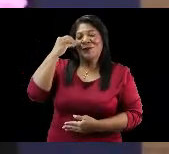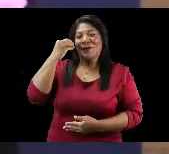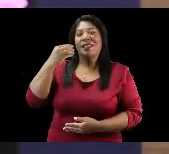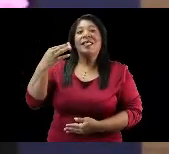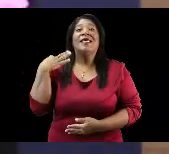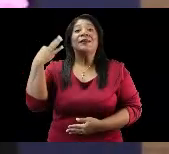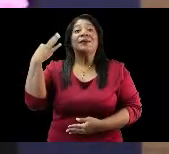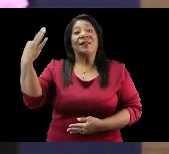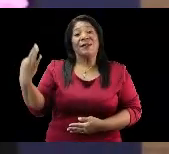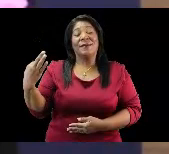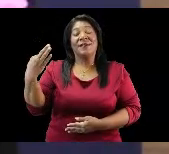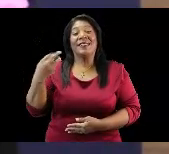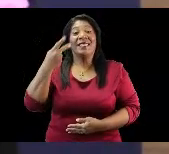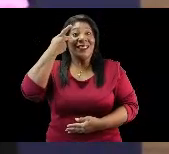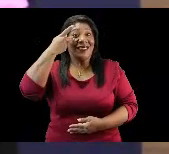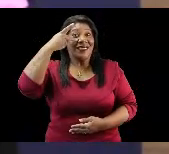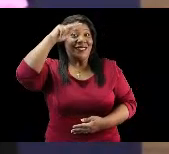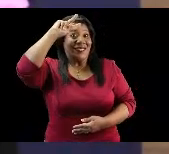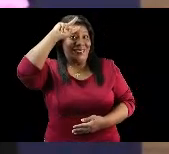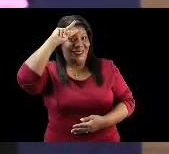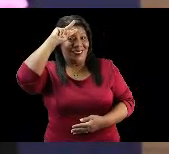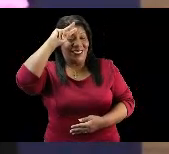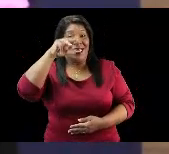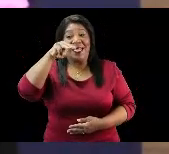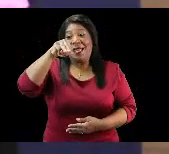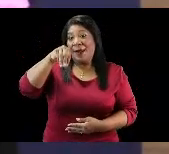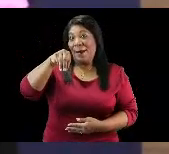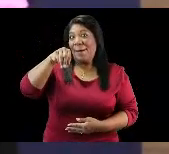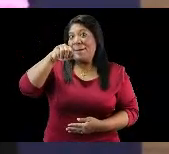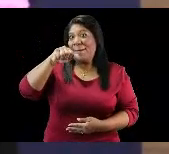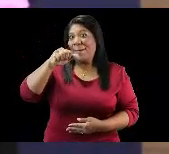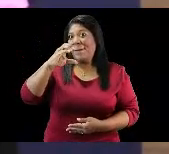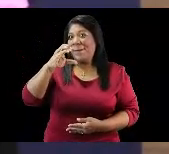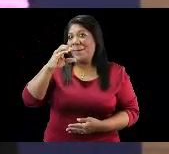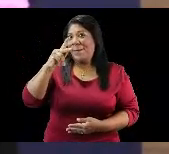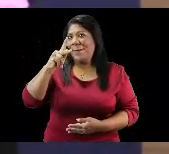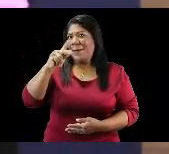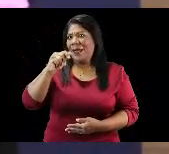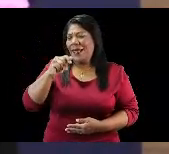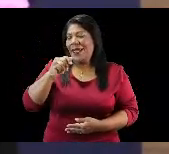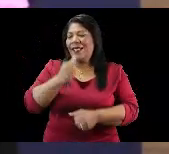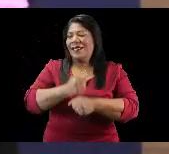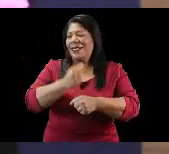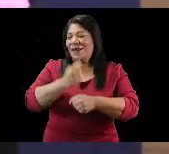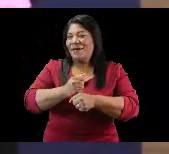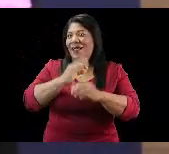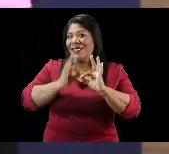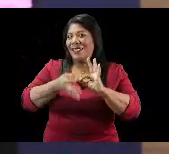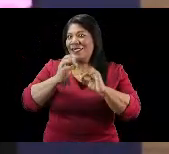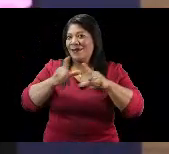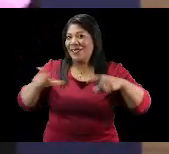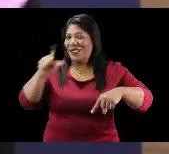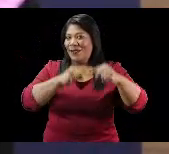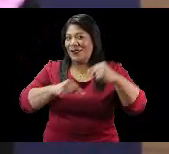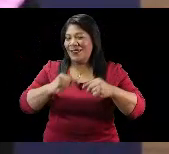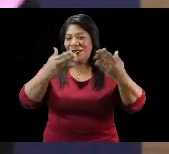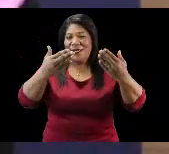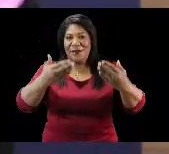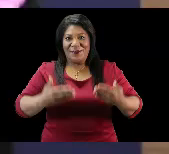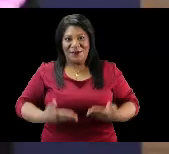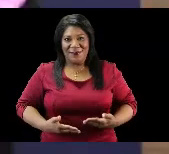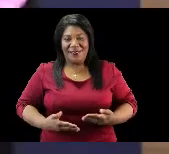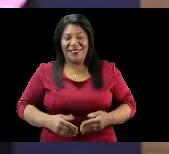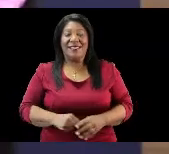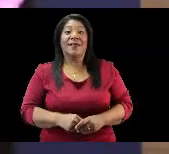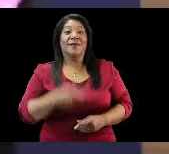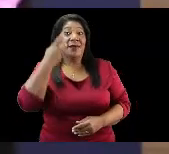tenemos a la licenciada Carla Macay, intérprete de lenguas de señas panameñas. Bienvenida, licenciada